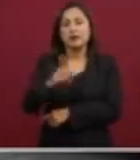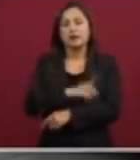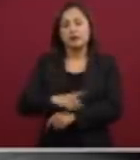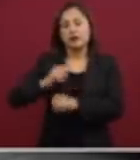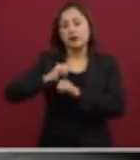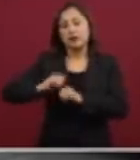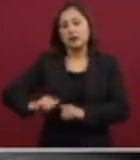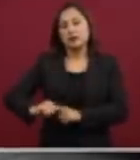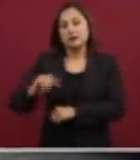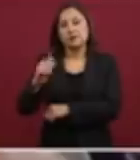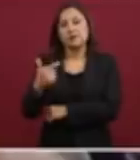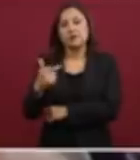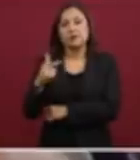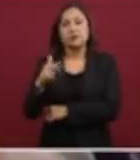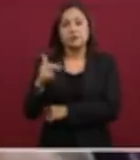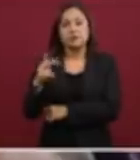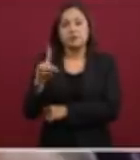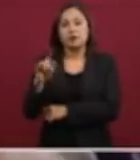gana